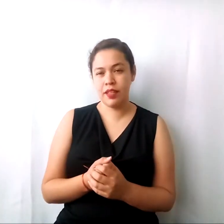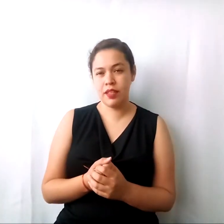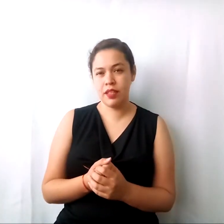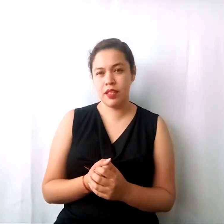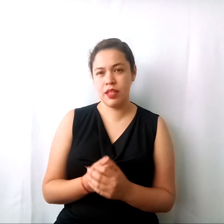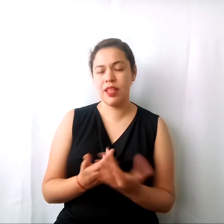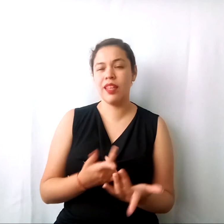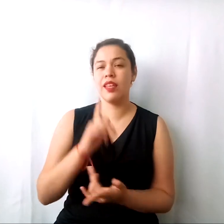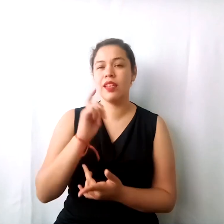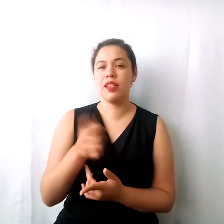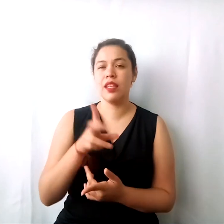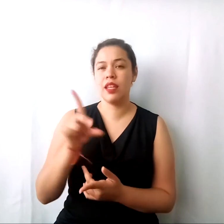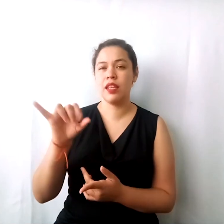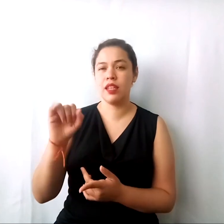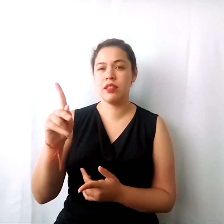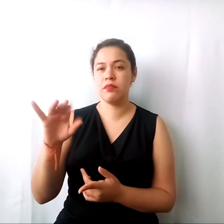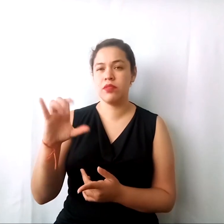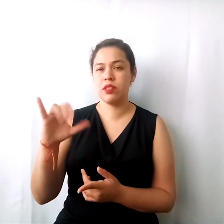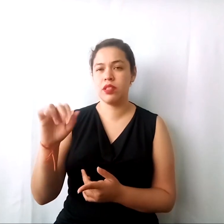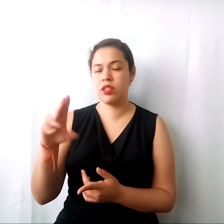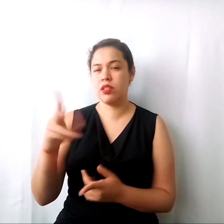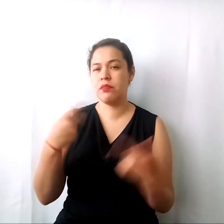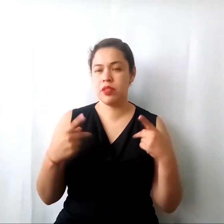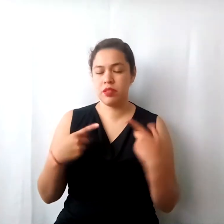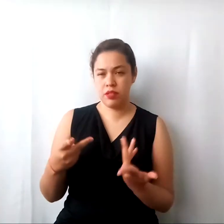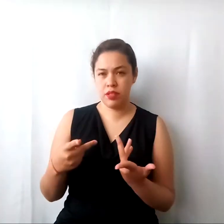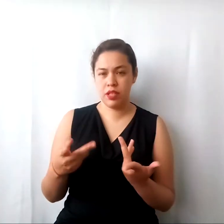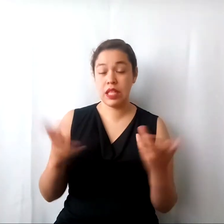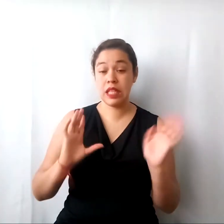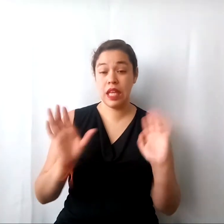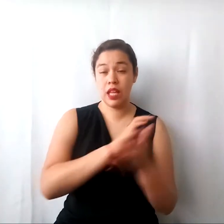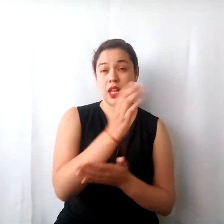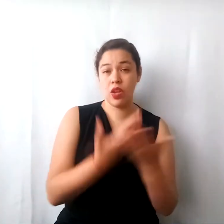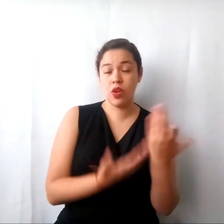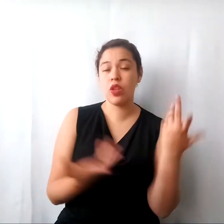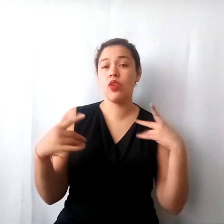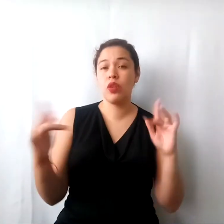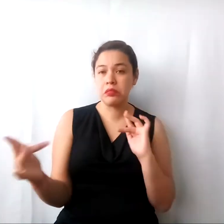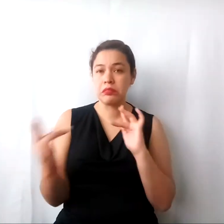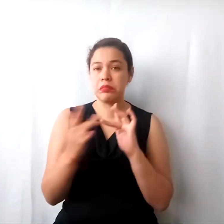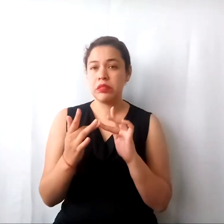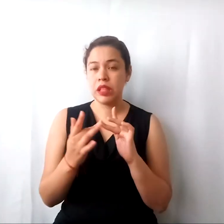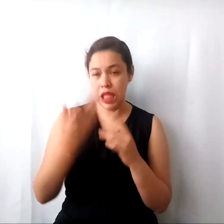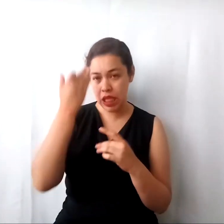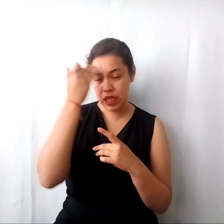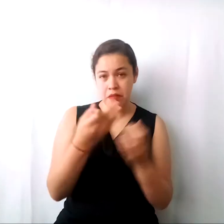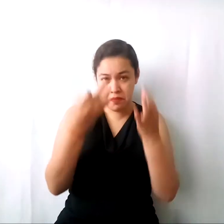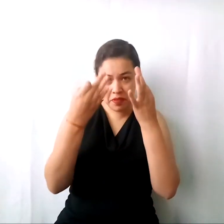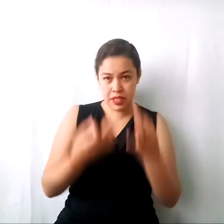significa poner a disposición personal? Si en el contrato o en la relación es que estén en tiempo real